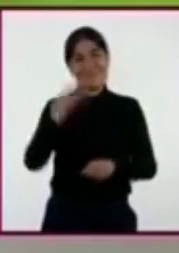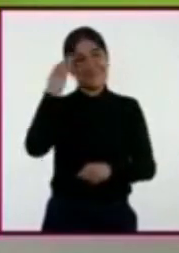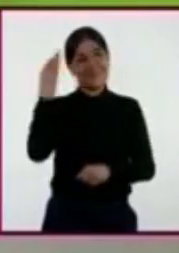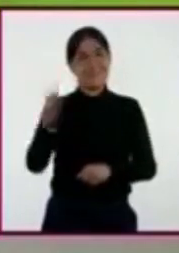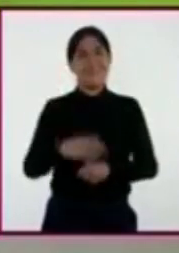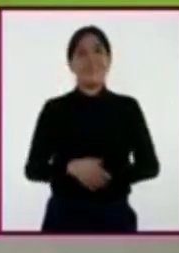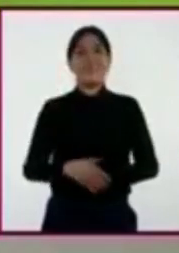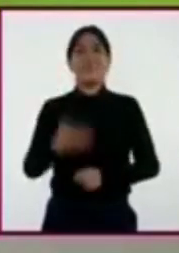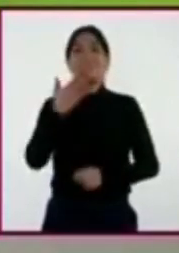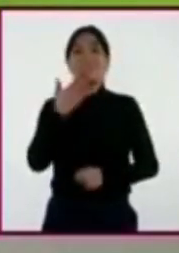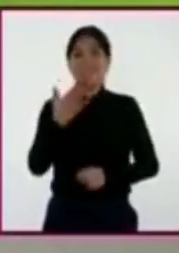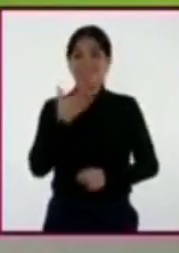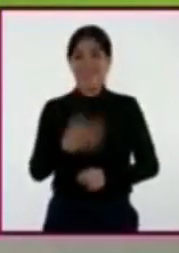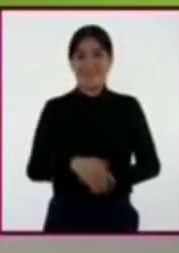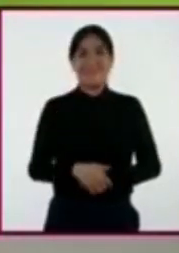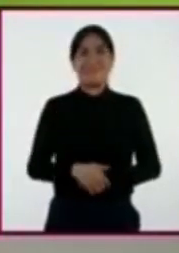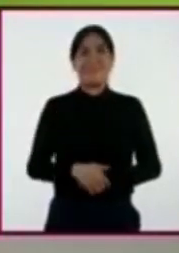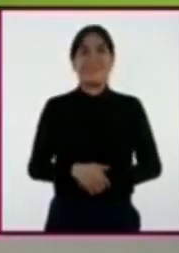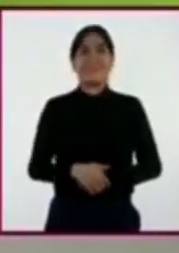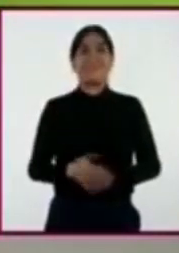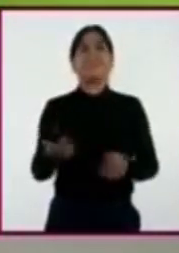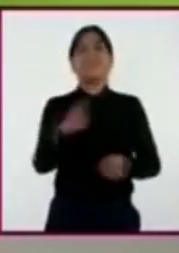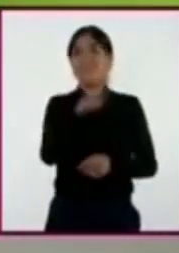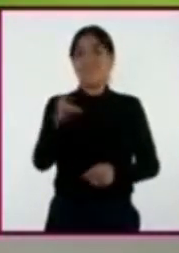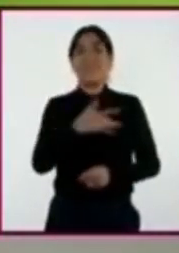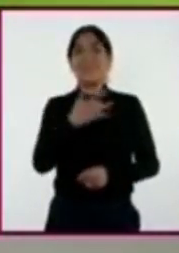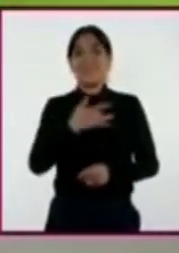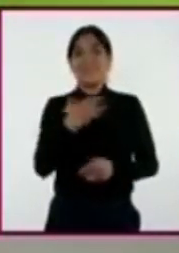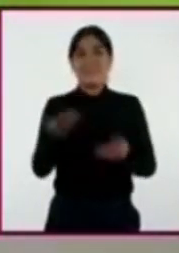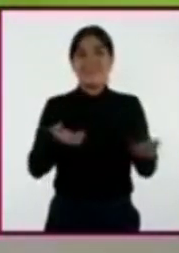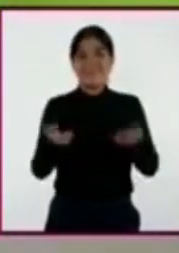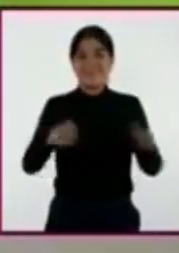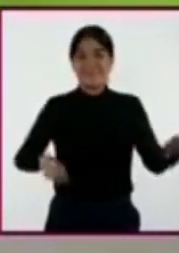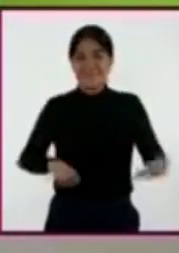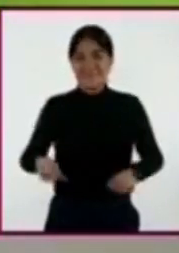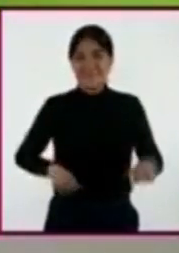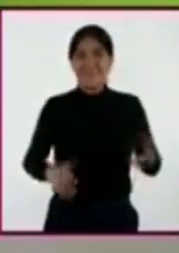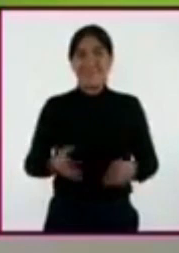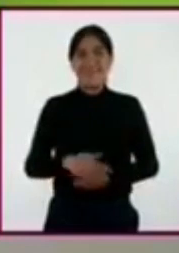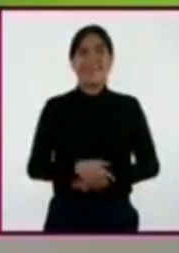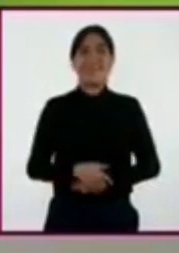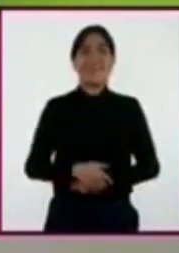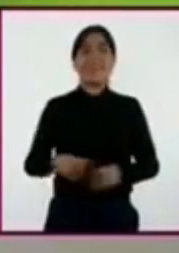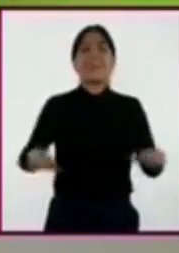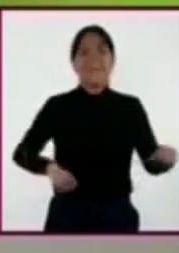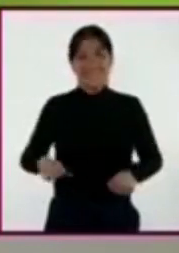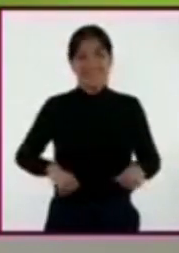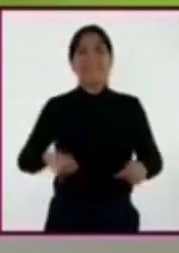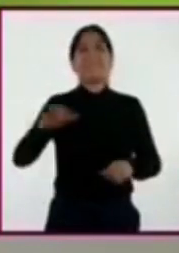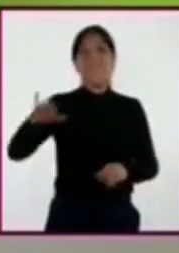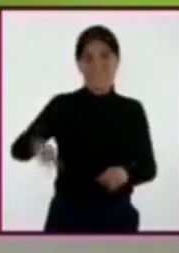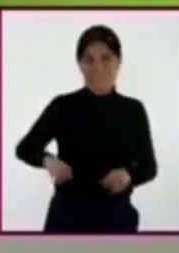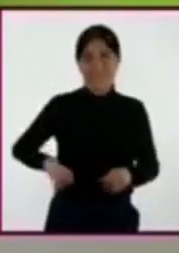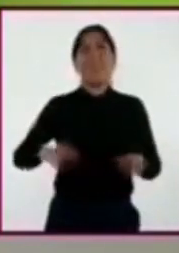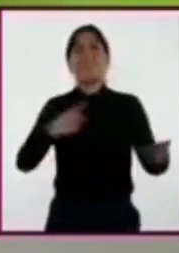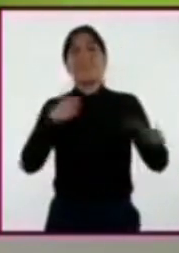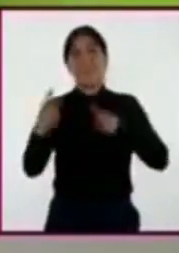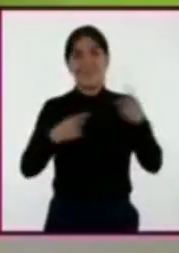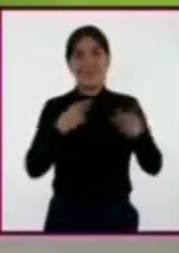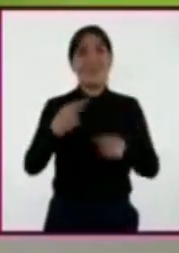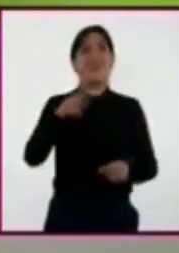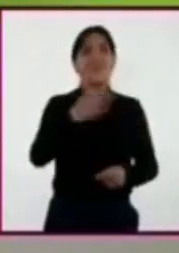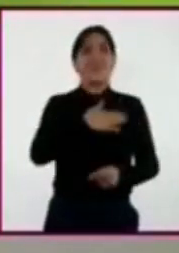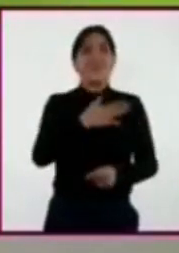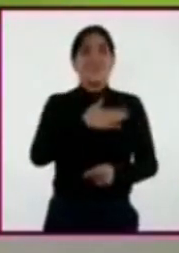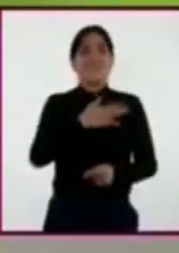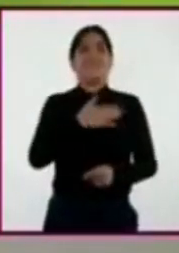tiempo. Muy bien. ¿Qué les pareció la actividad? La actividad está muy interesante, muy divertida, pero sí me